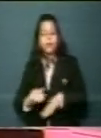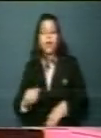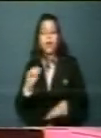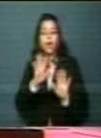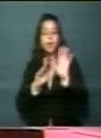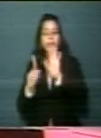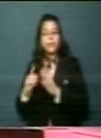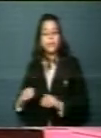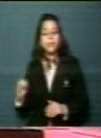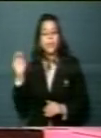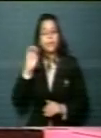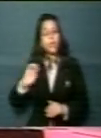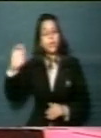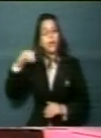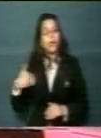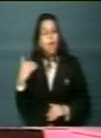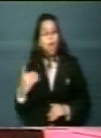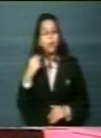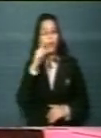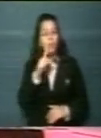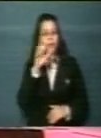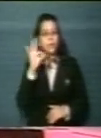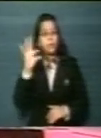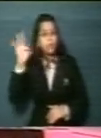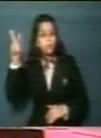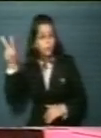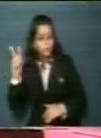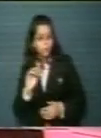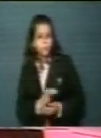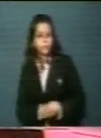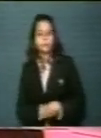de enero de 1992.